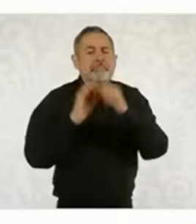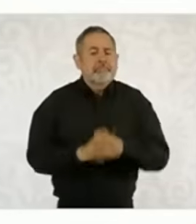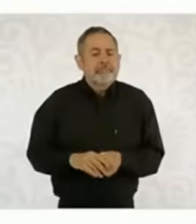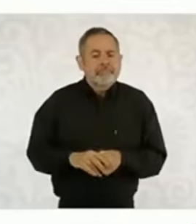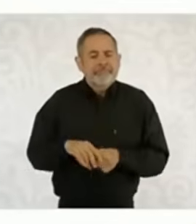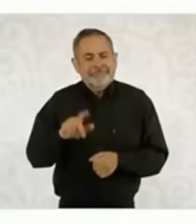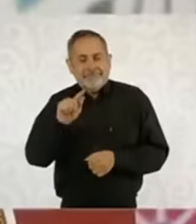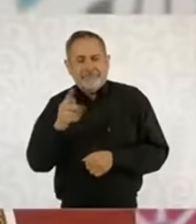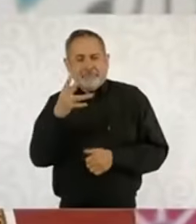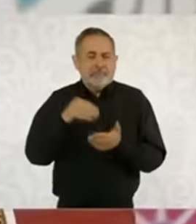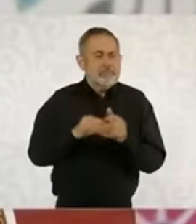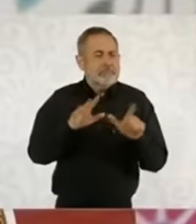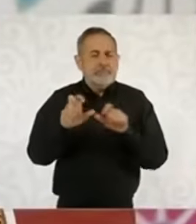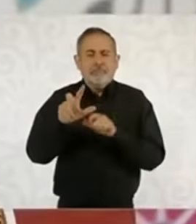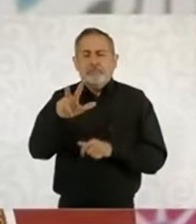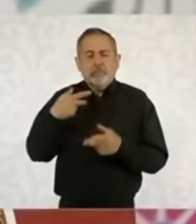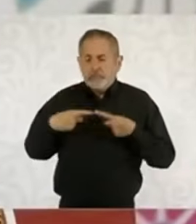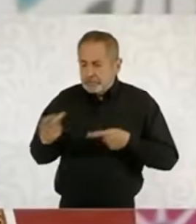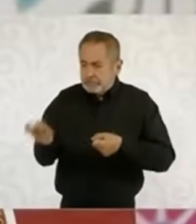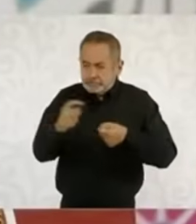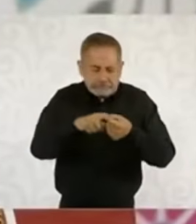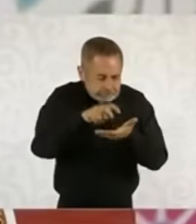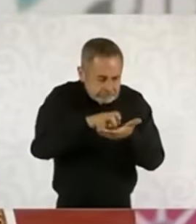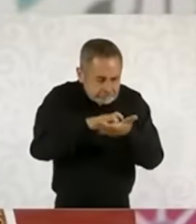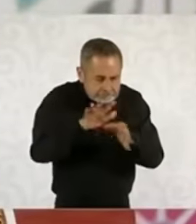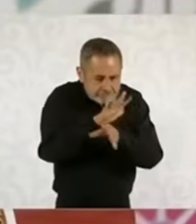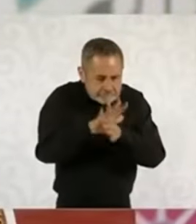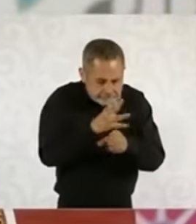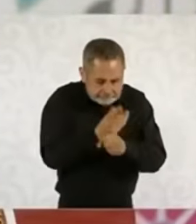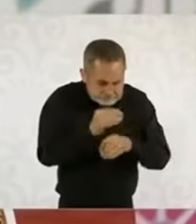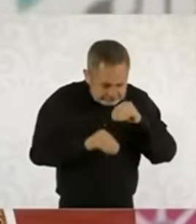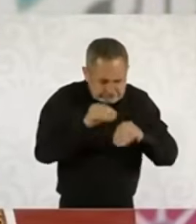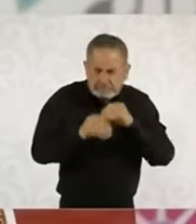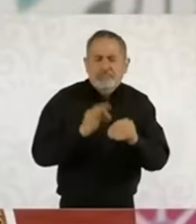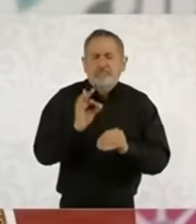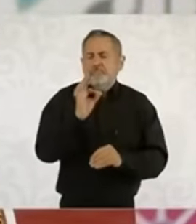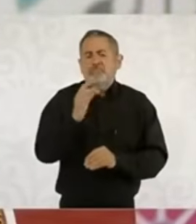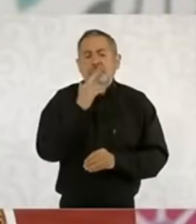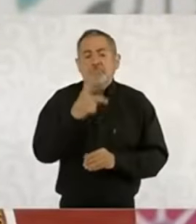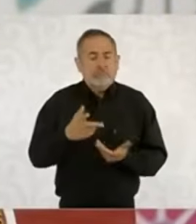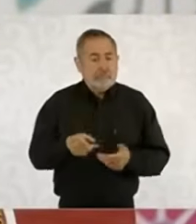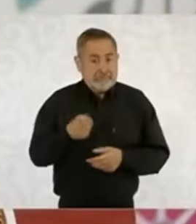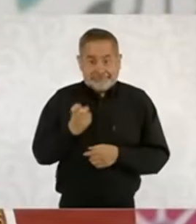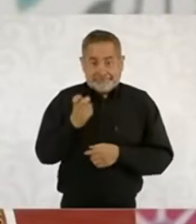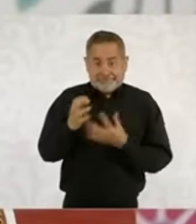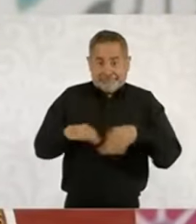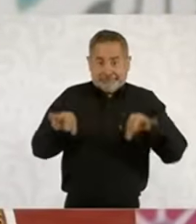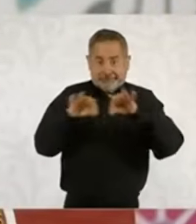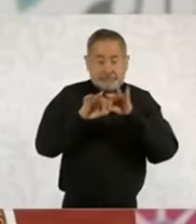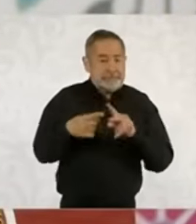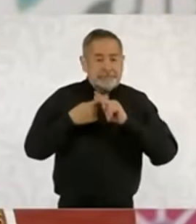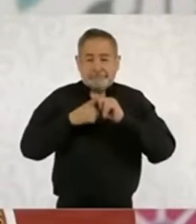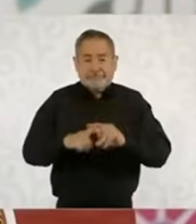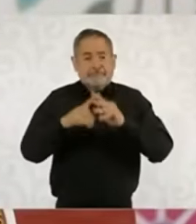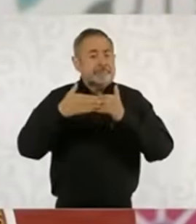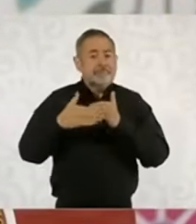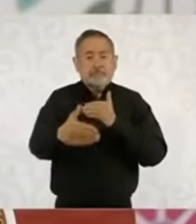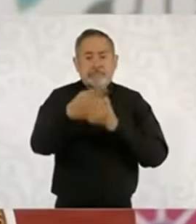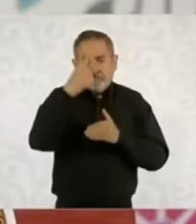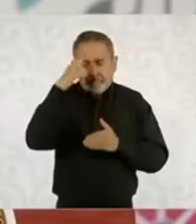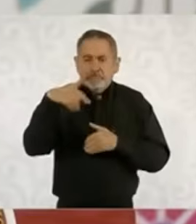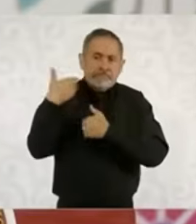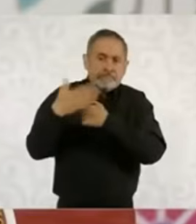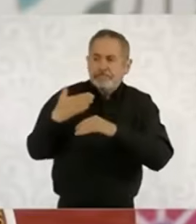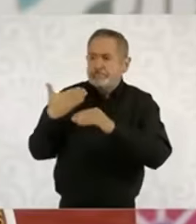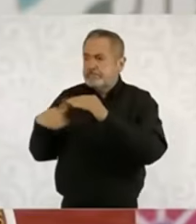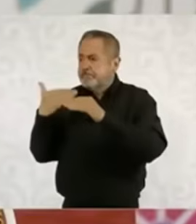74,718 personas actualicen sus datos. ¿Por qué es importante esta campaña? Porque con esta comienza la